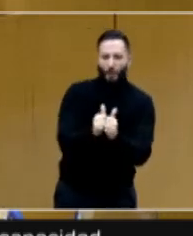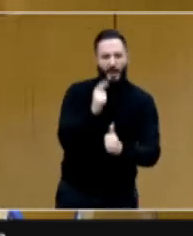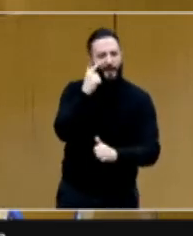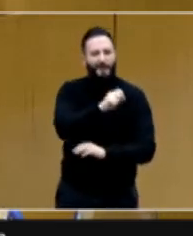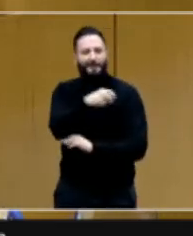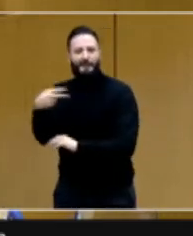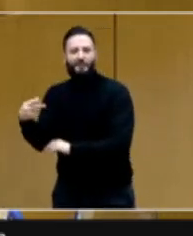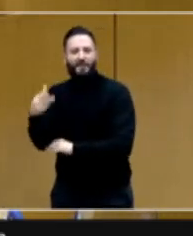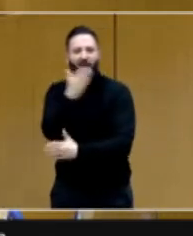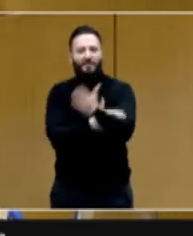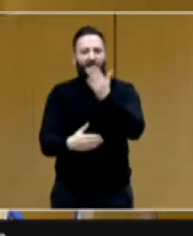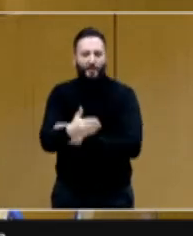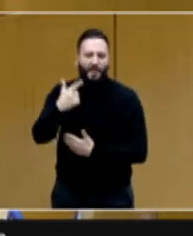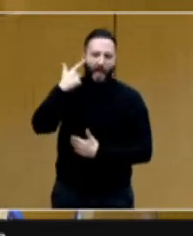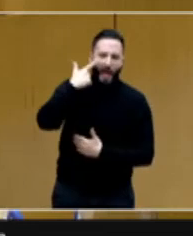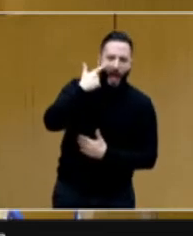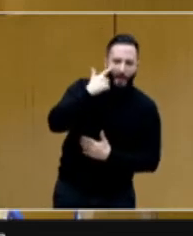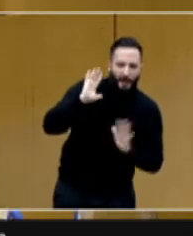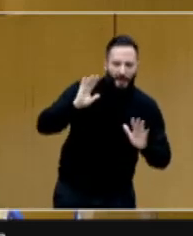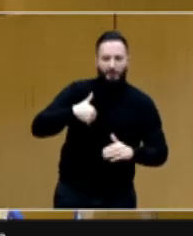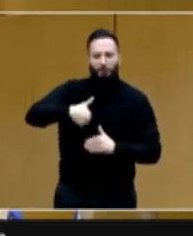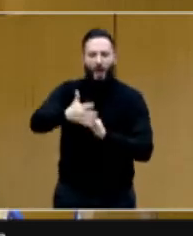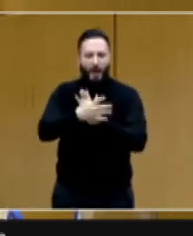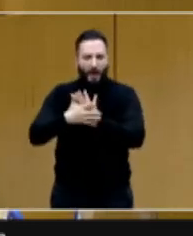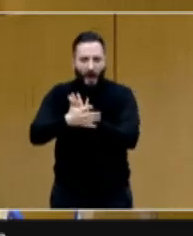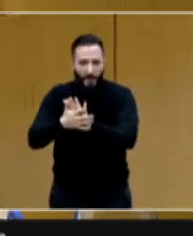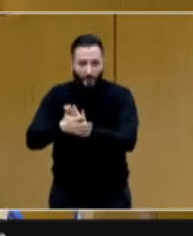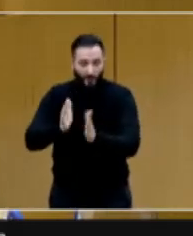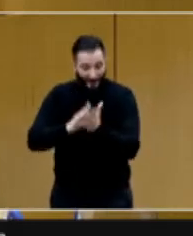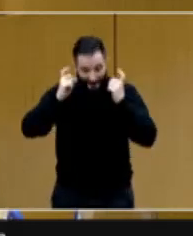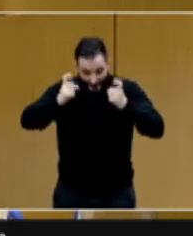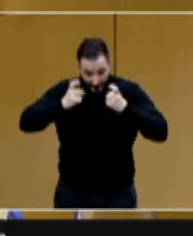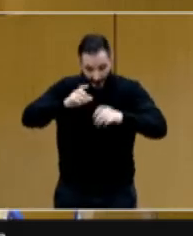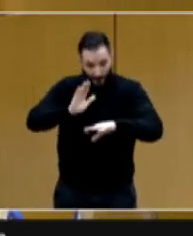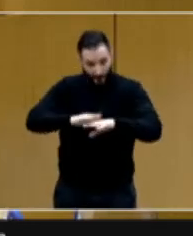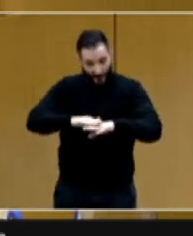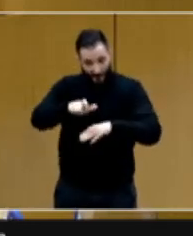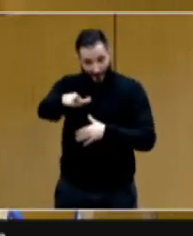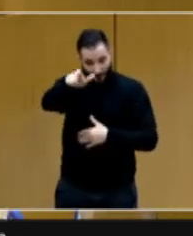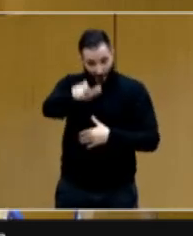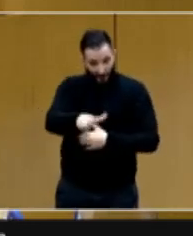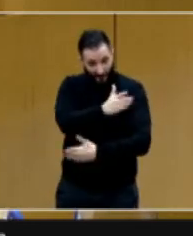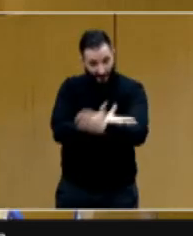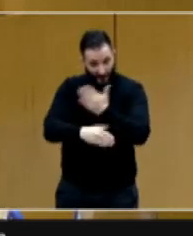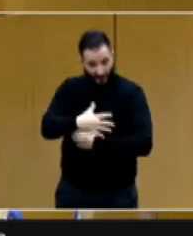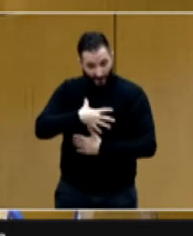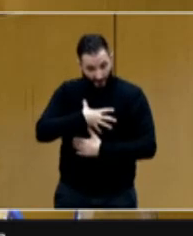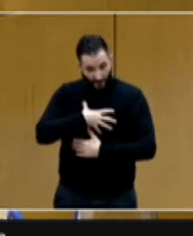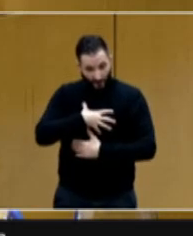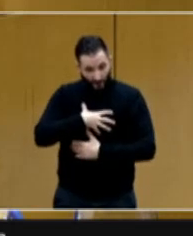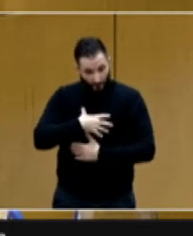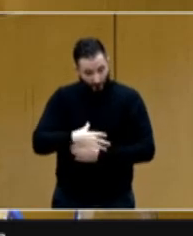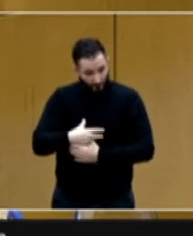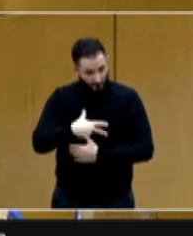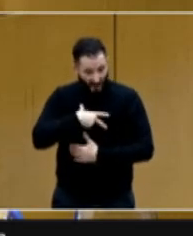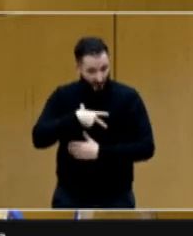ya hablaremos de procuraremos llevarlo de la mejor manera posible para conducir a la puerta porque no teníamos marco adecuado para